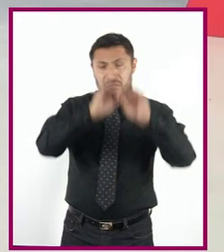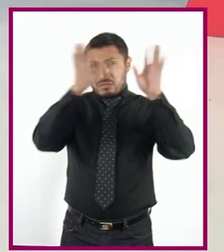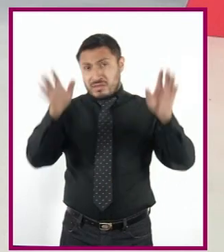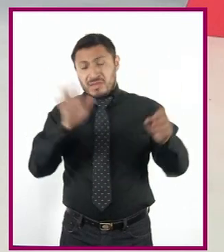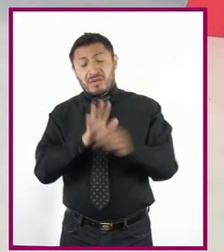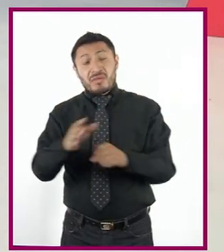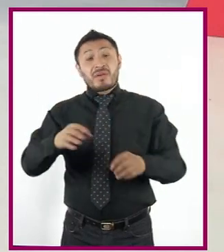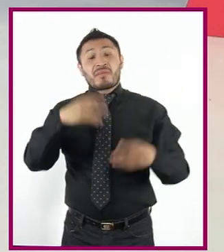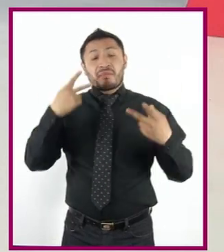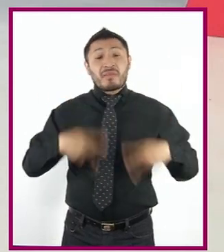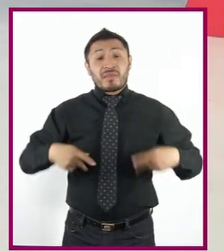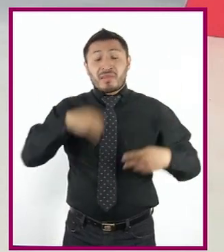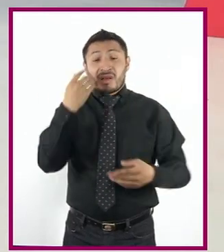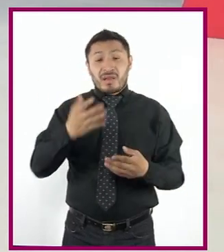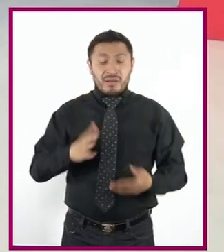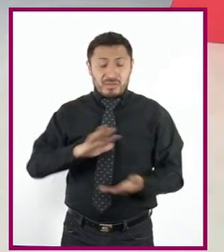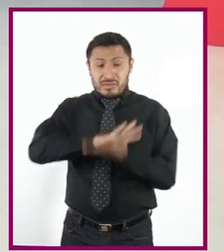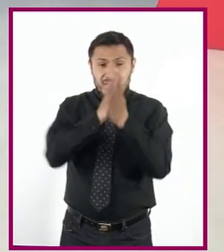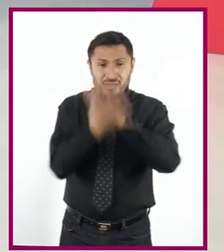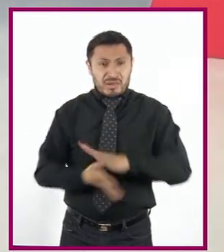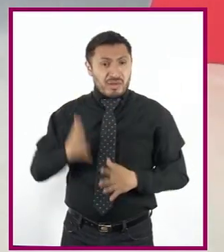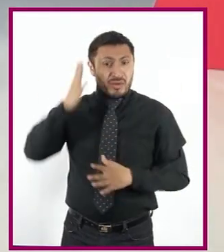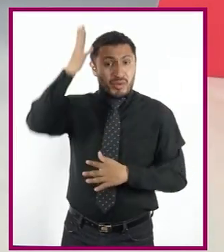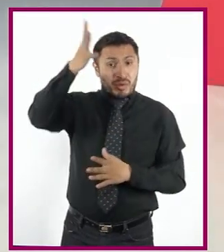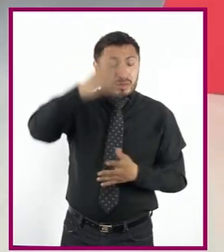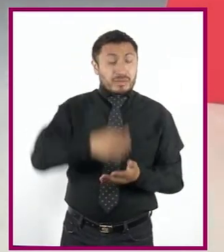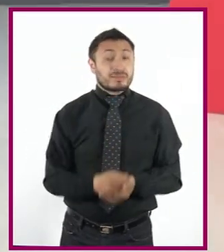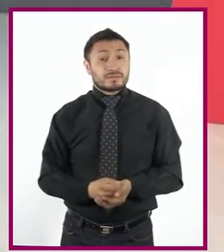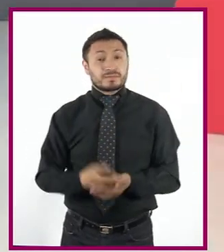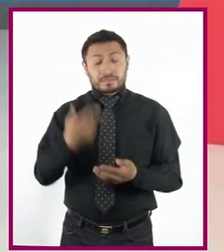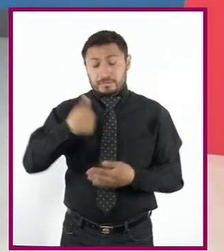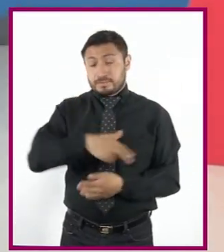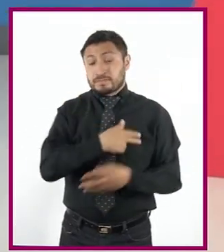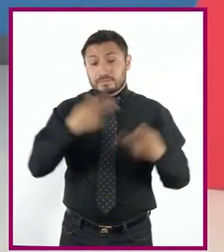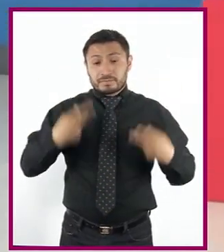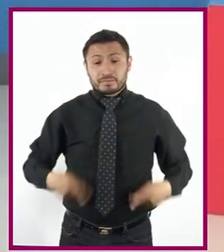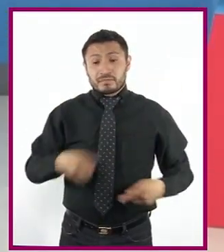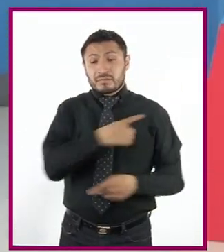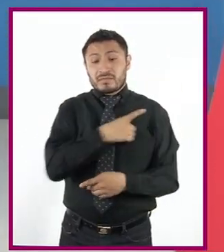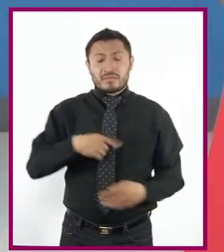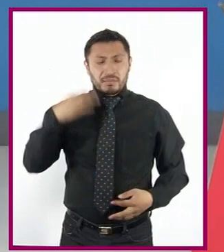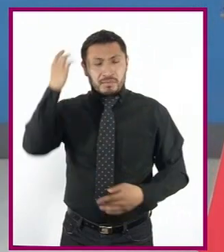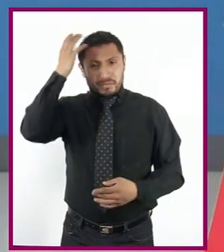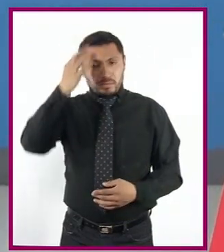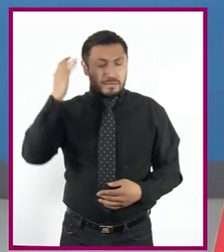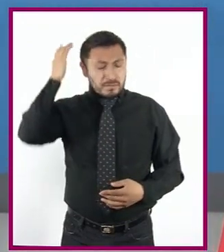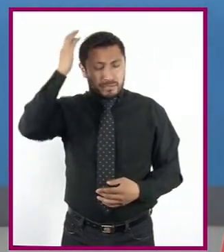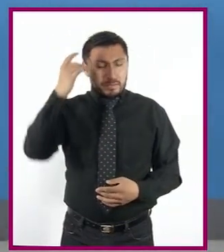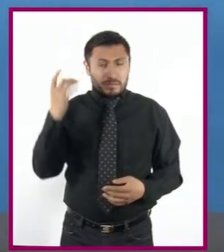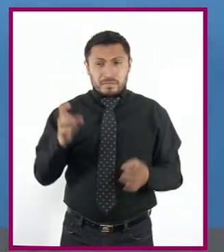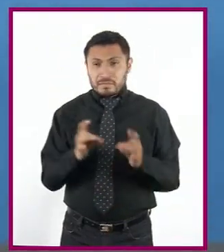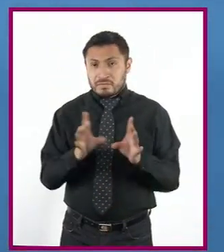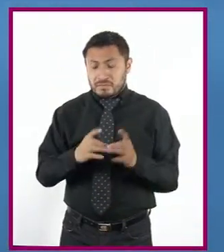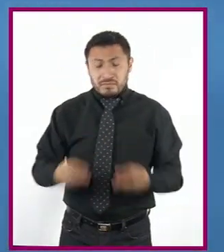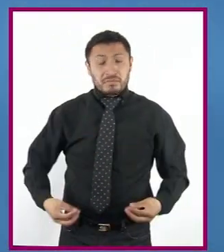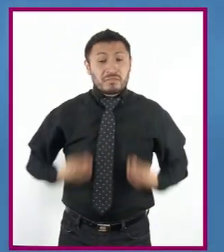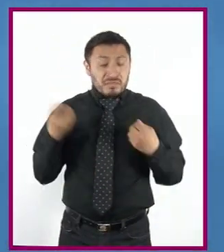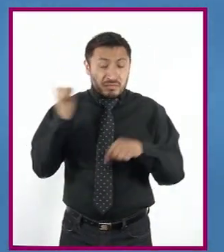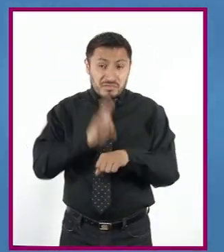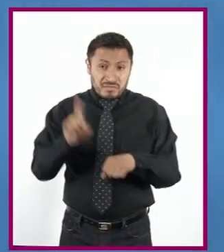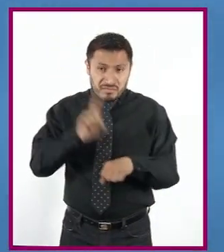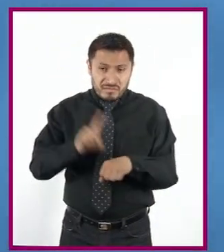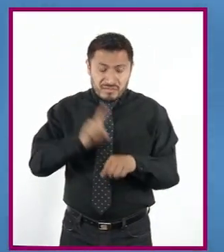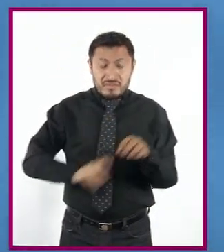queremos llegar a ser. Como seres humanos, debemos analizar situaciones vividas cotidianamente,